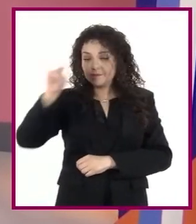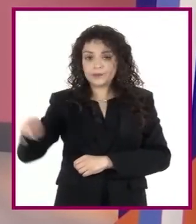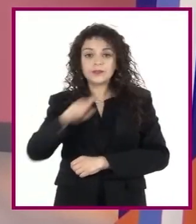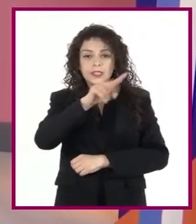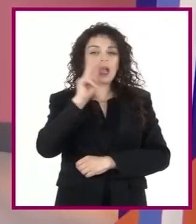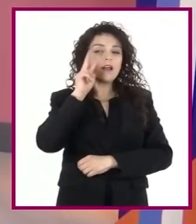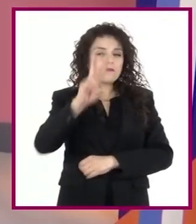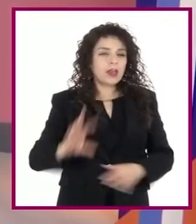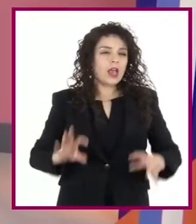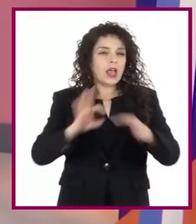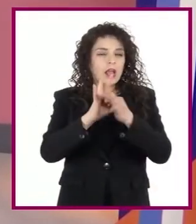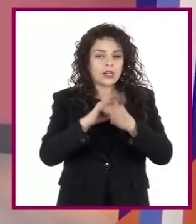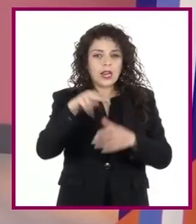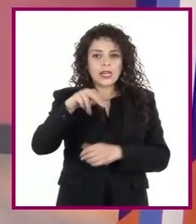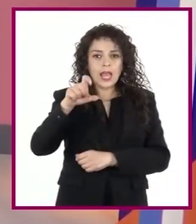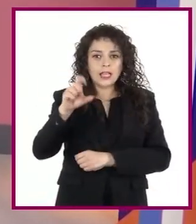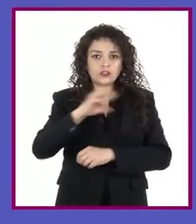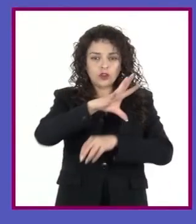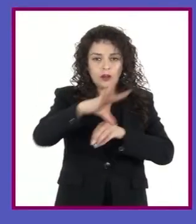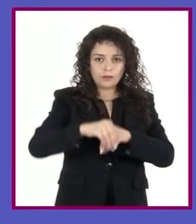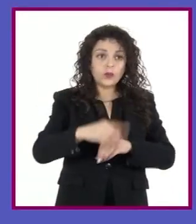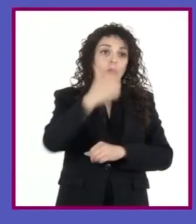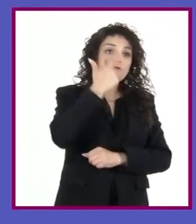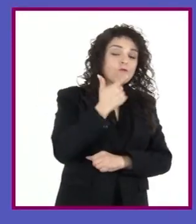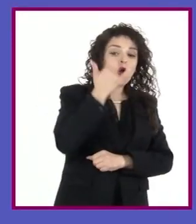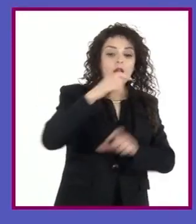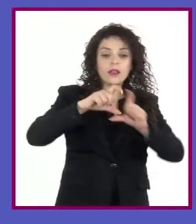en rojo y los subrayados en azul.